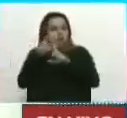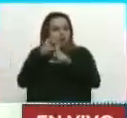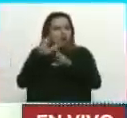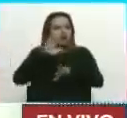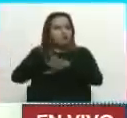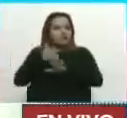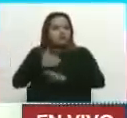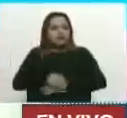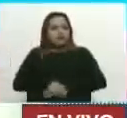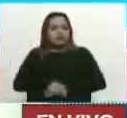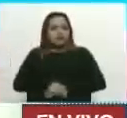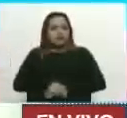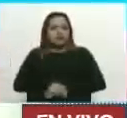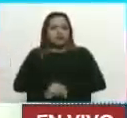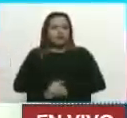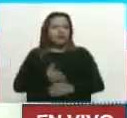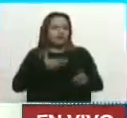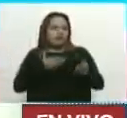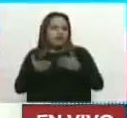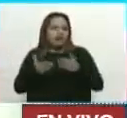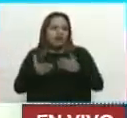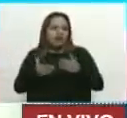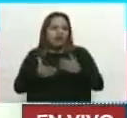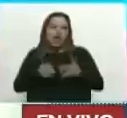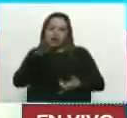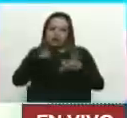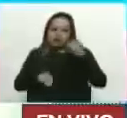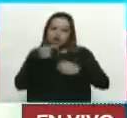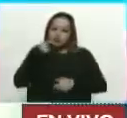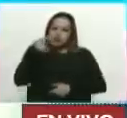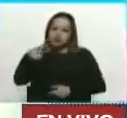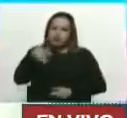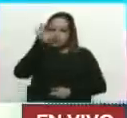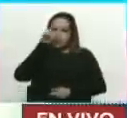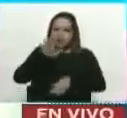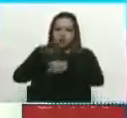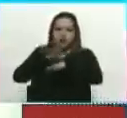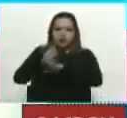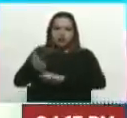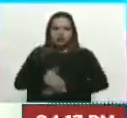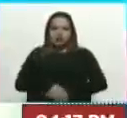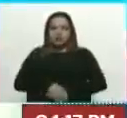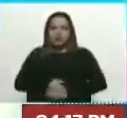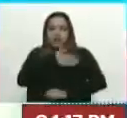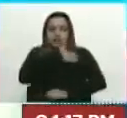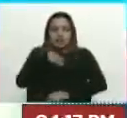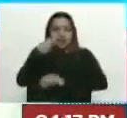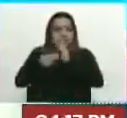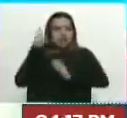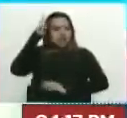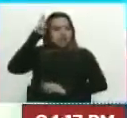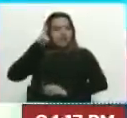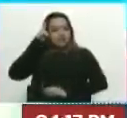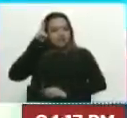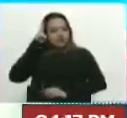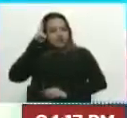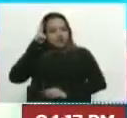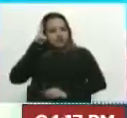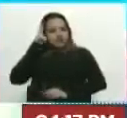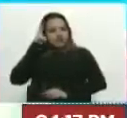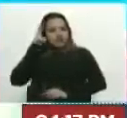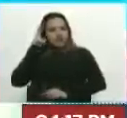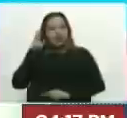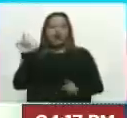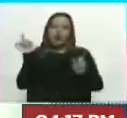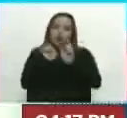las conclusiones creo que vais a entender por qué. Sí que quiero hacer una referencia súper breve a lo contrario de